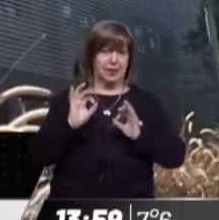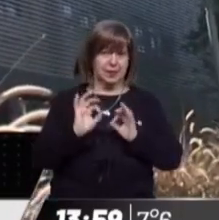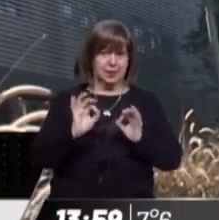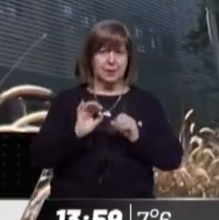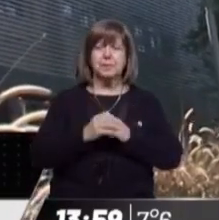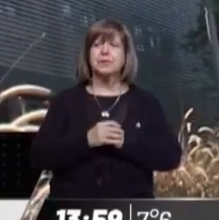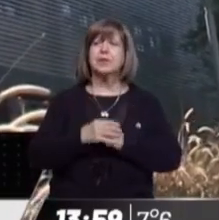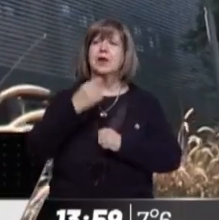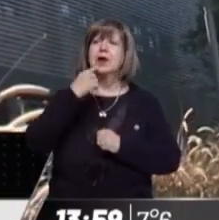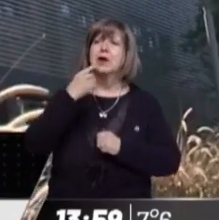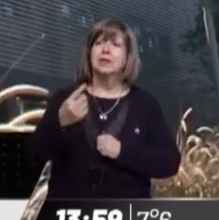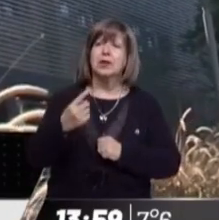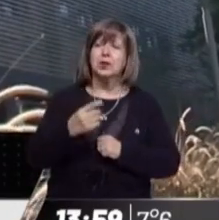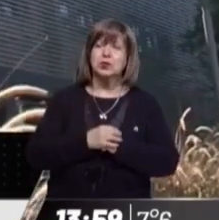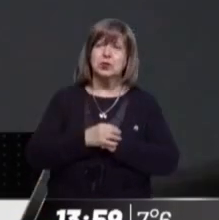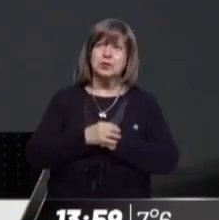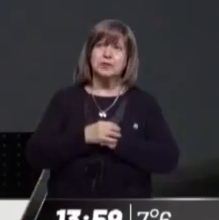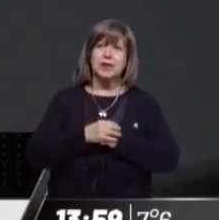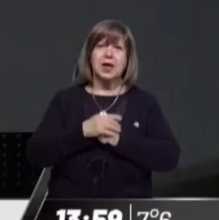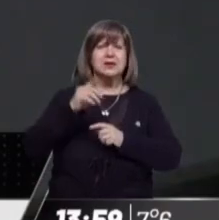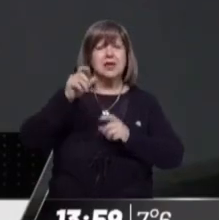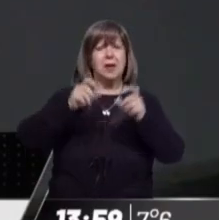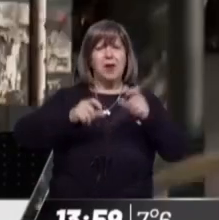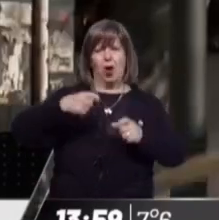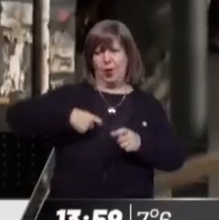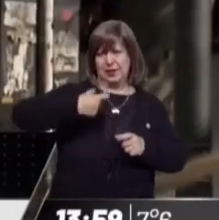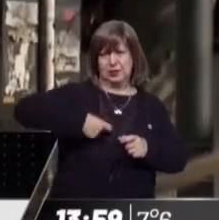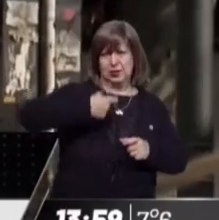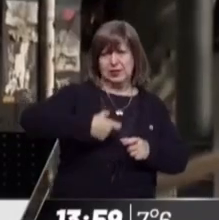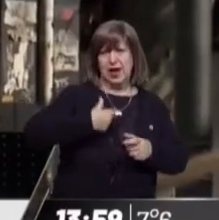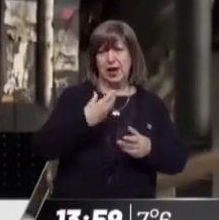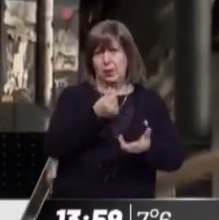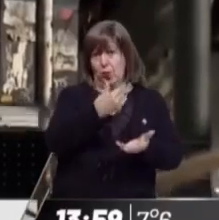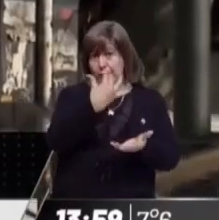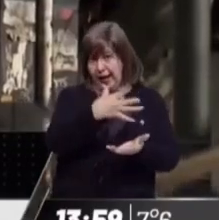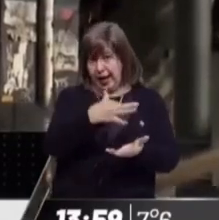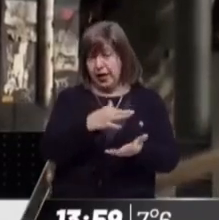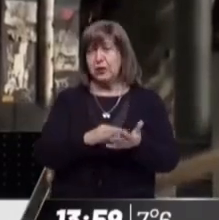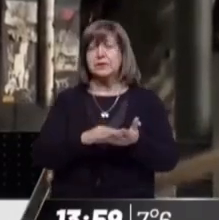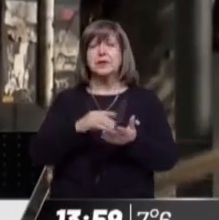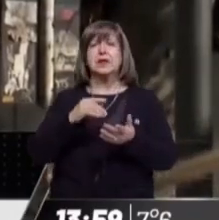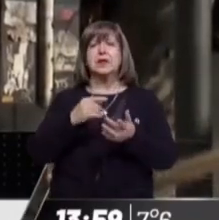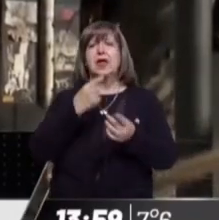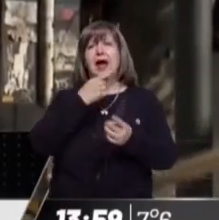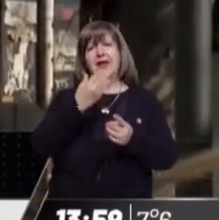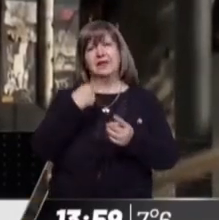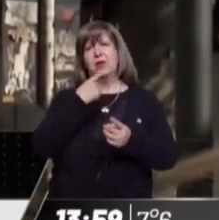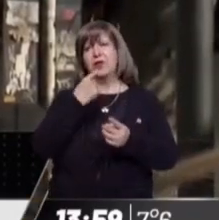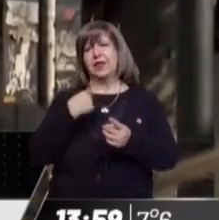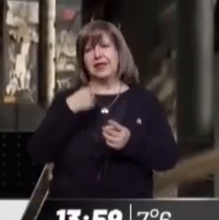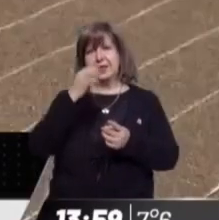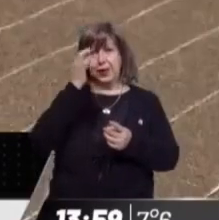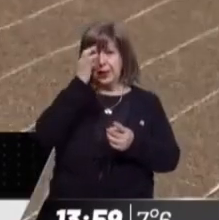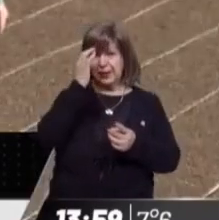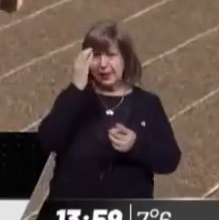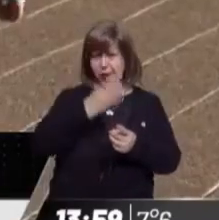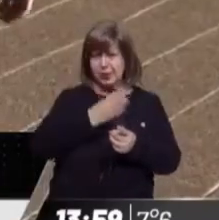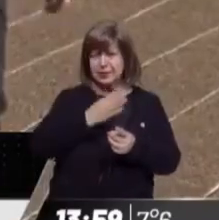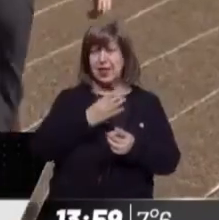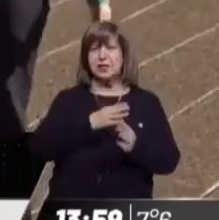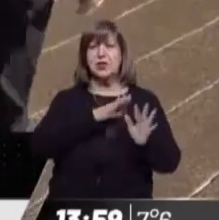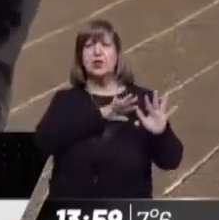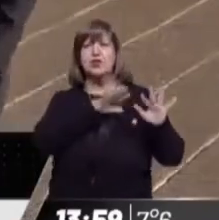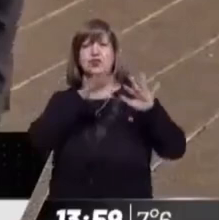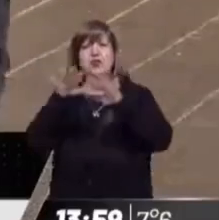hospitales públicos mucha gente que se está quedando sin obra social en aquel momento nos dio un número 15 20% se ha modificado esto qué número está